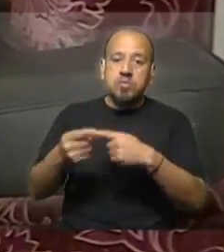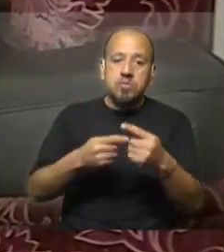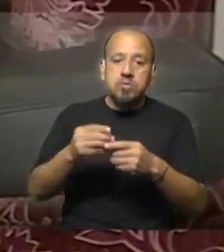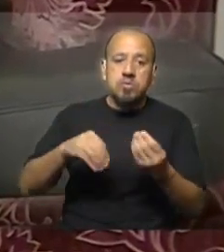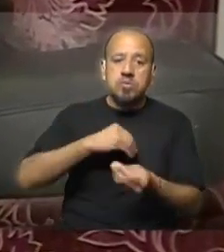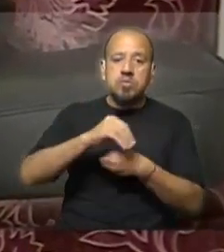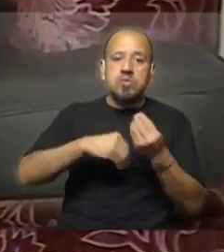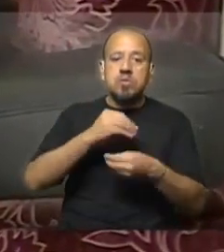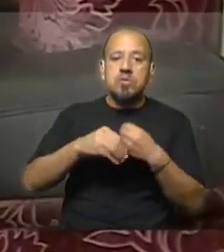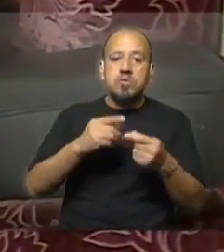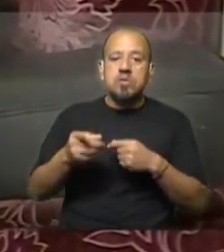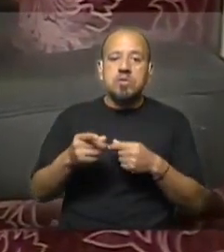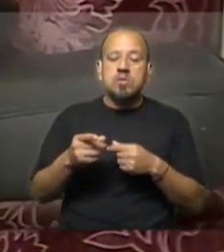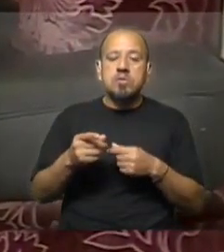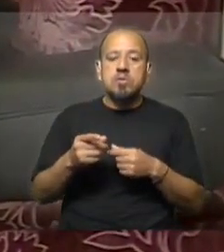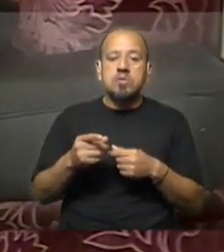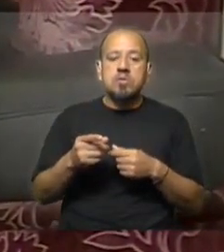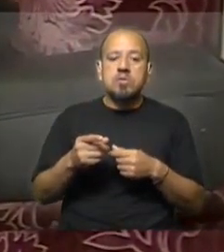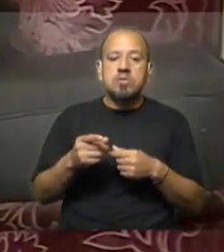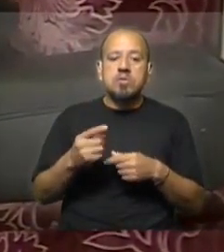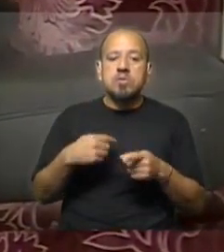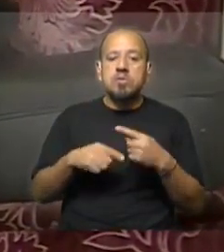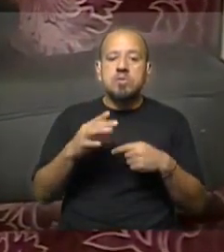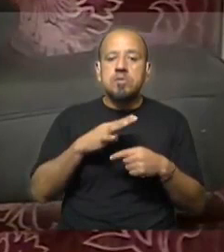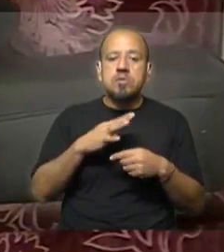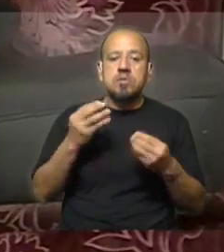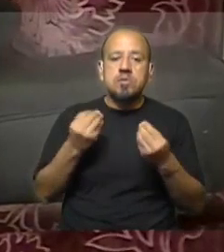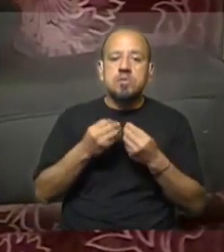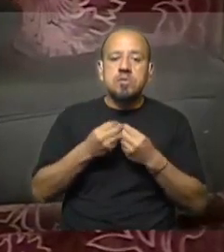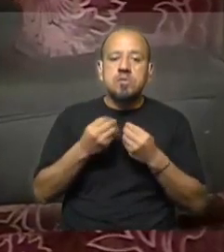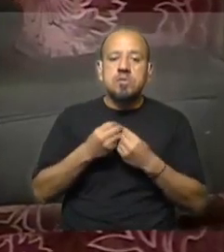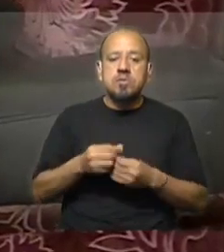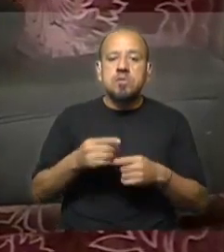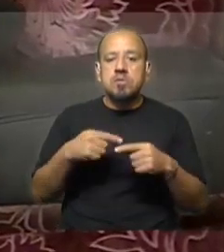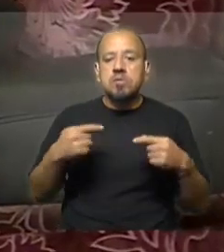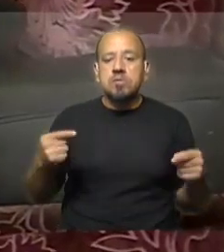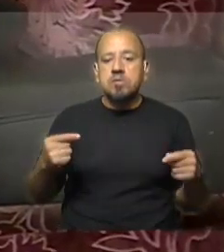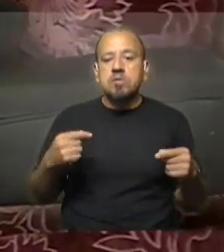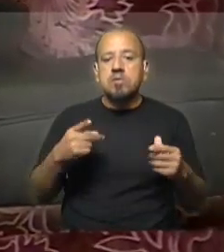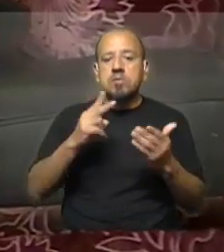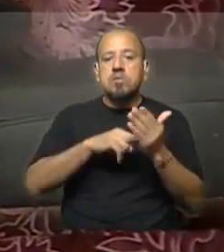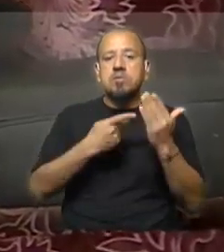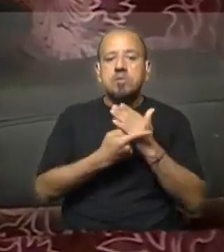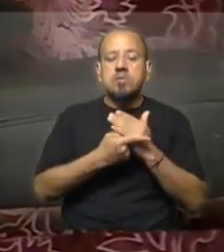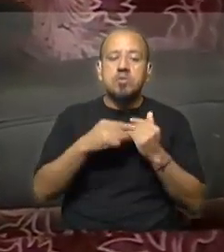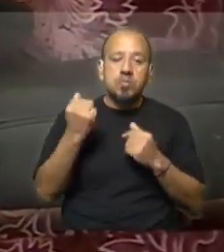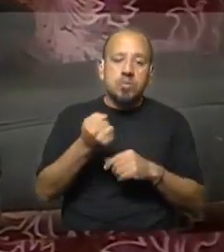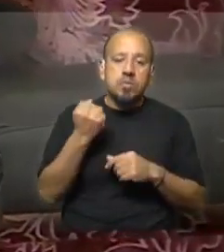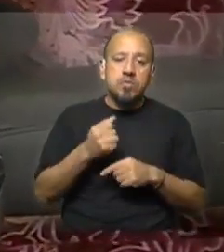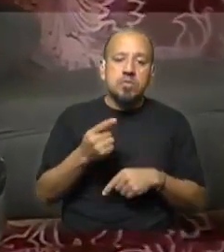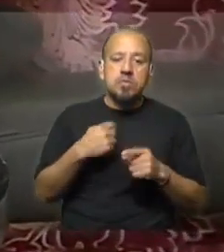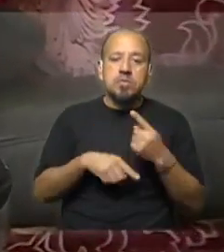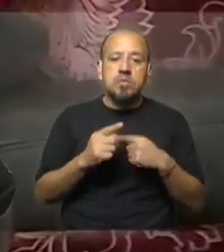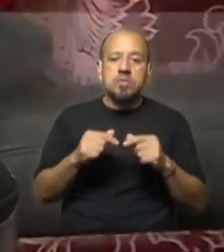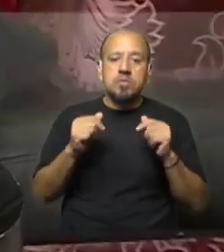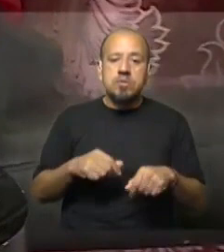numerosas con una progenie que han desarrollado multitud de vocaciones, que han desarrollado multitud de proyectos vitales, y hoy